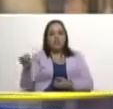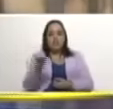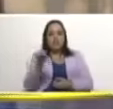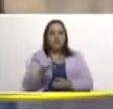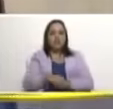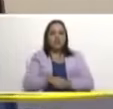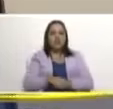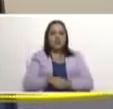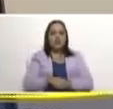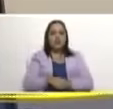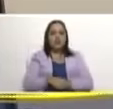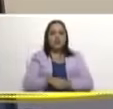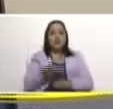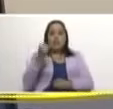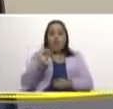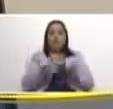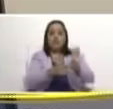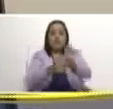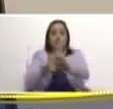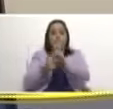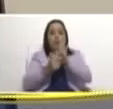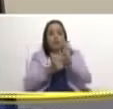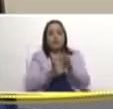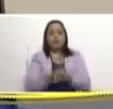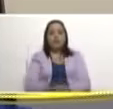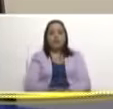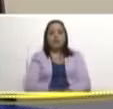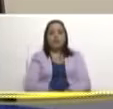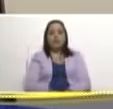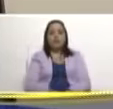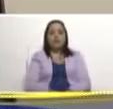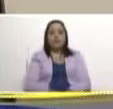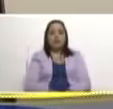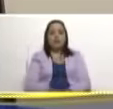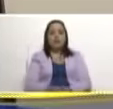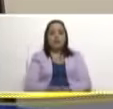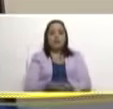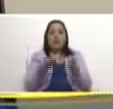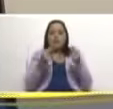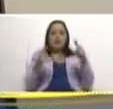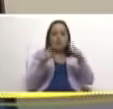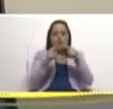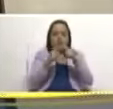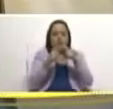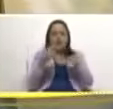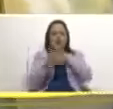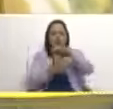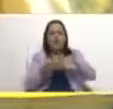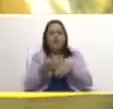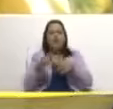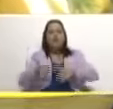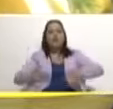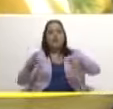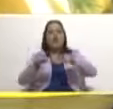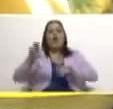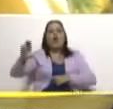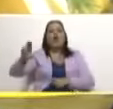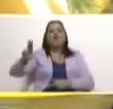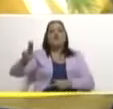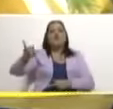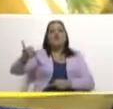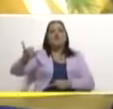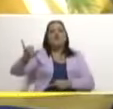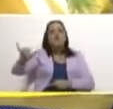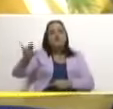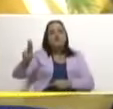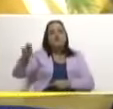Y lo puso a prueba. Es muy conocido el incidente del Cuyuní, del 2 de